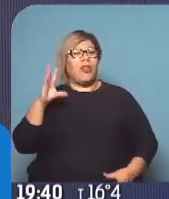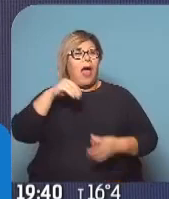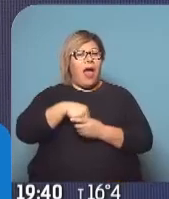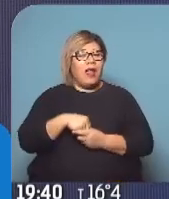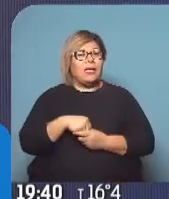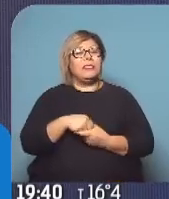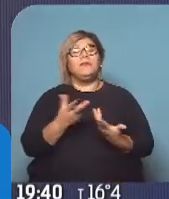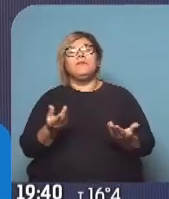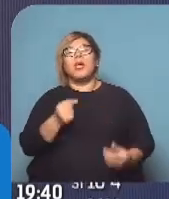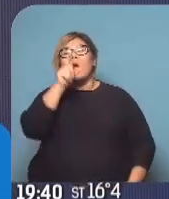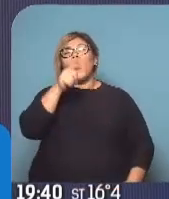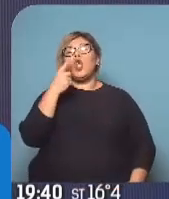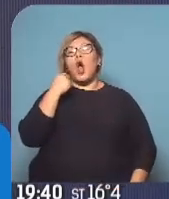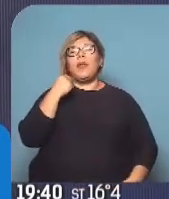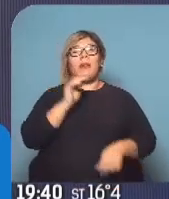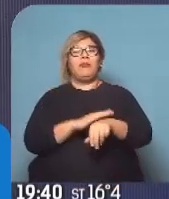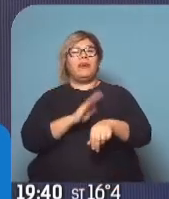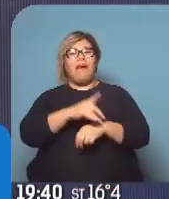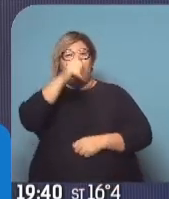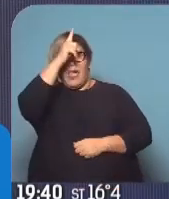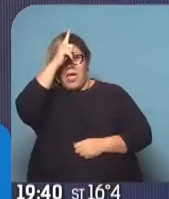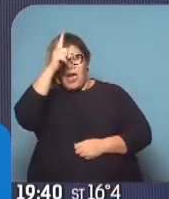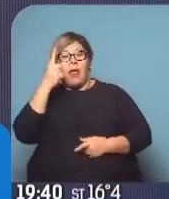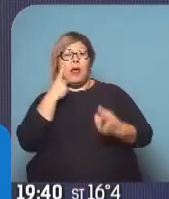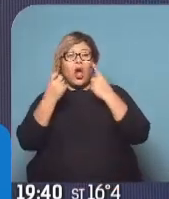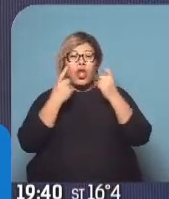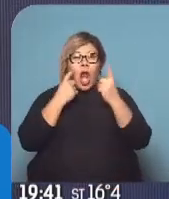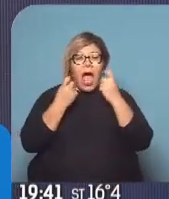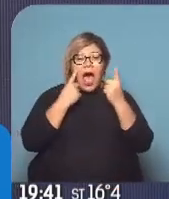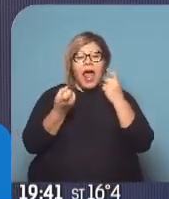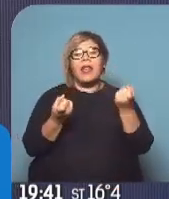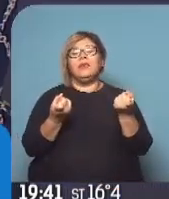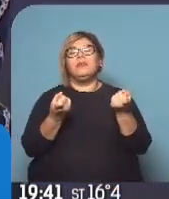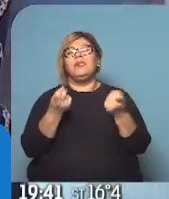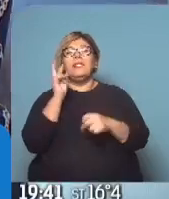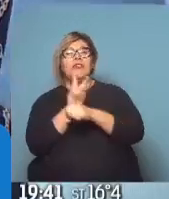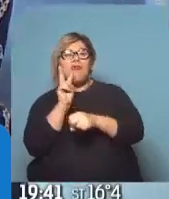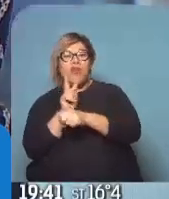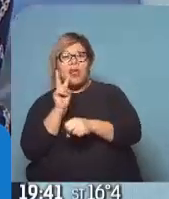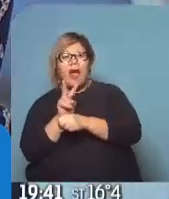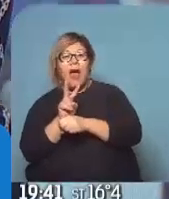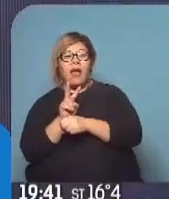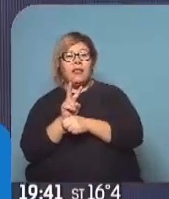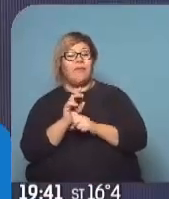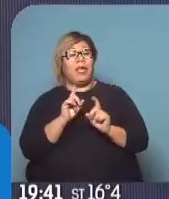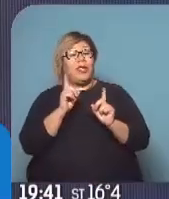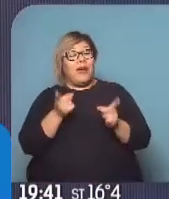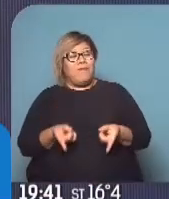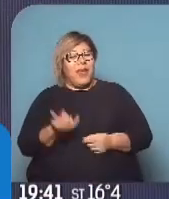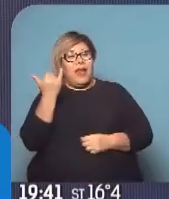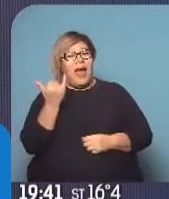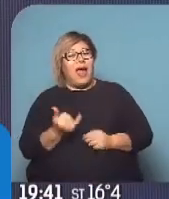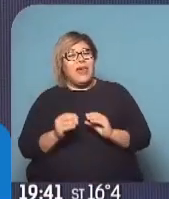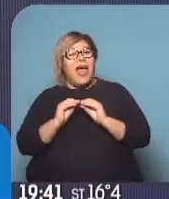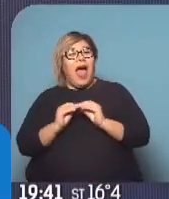maneja la seguridad este también tiene algunos asuntos